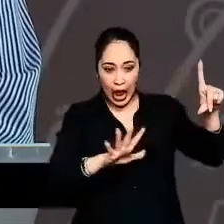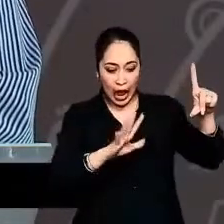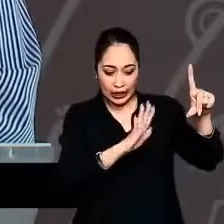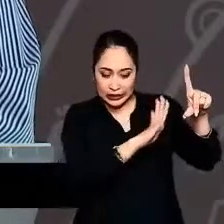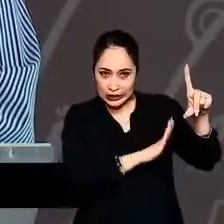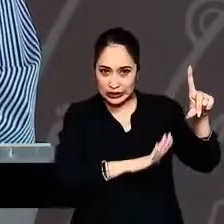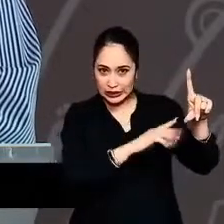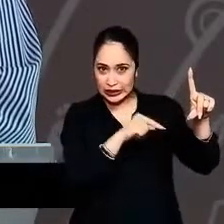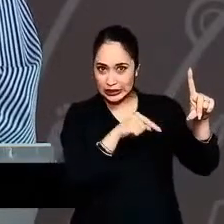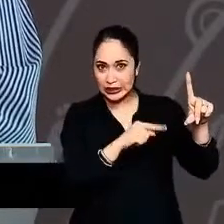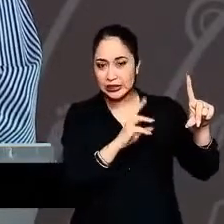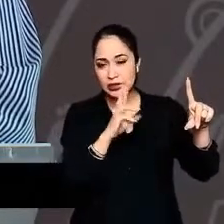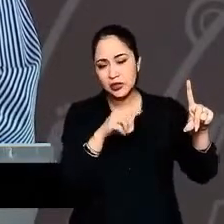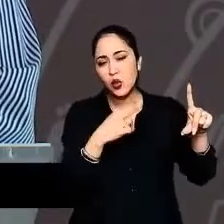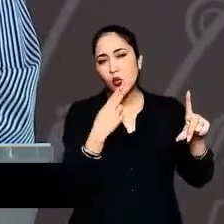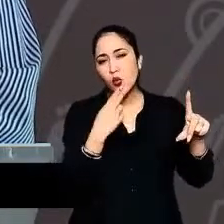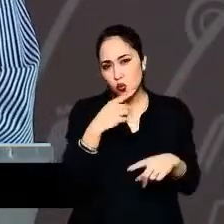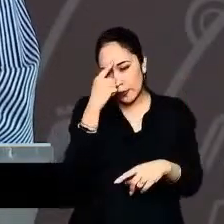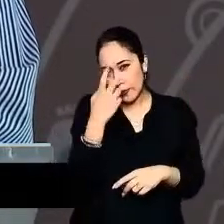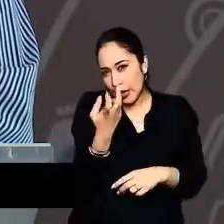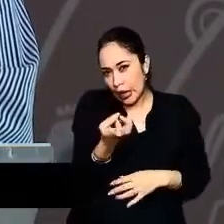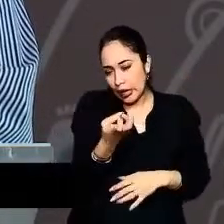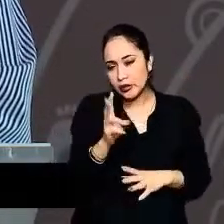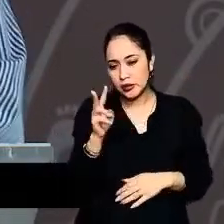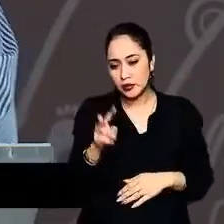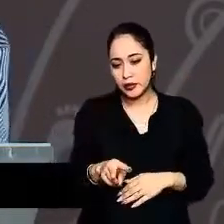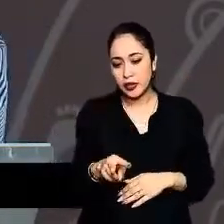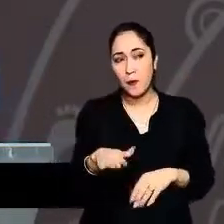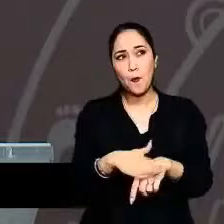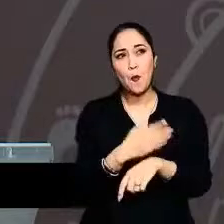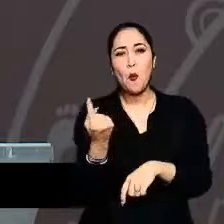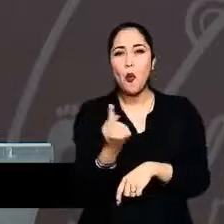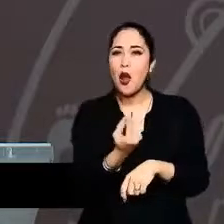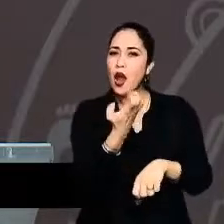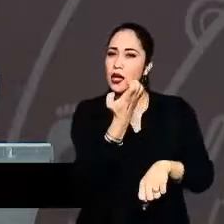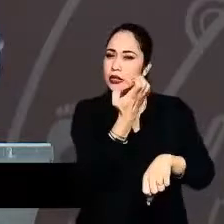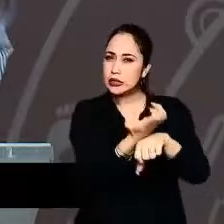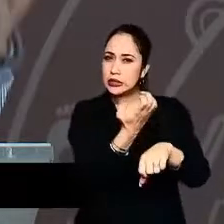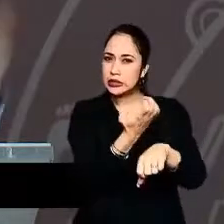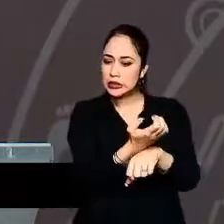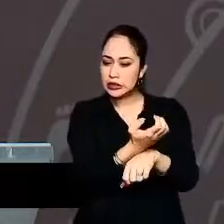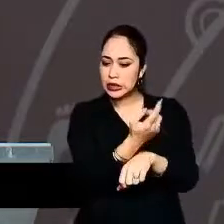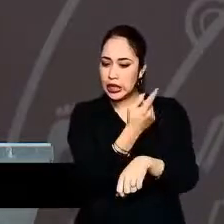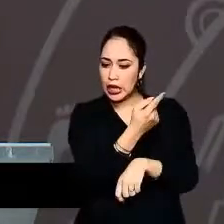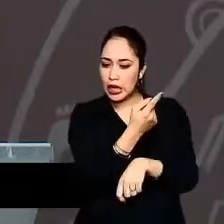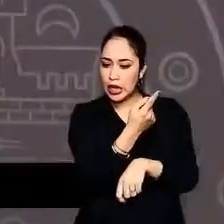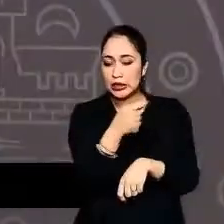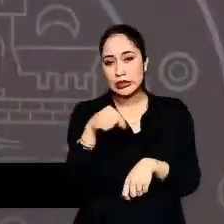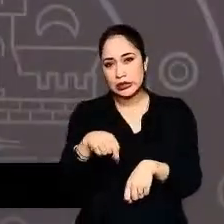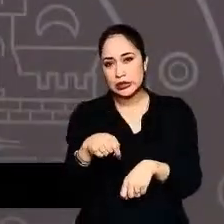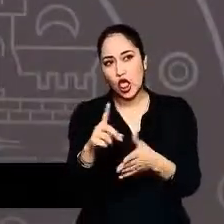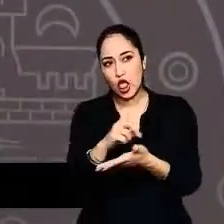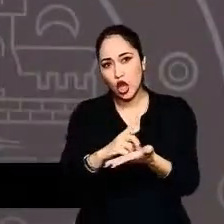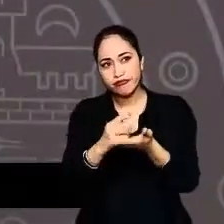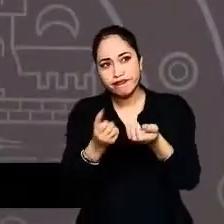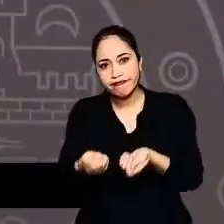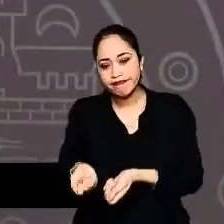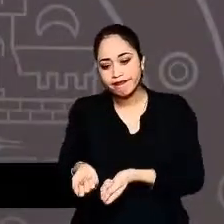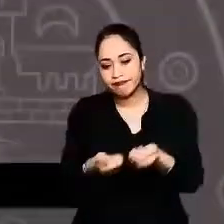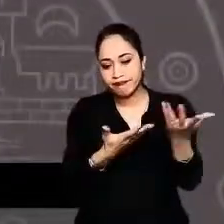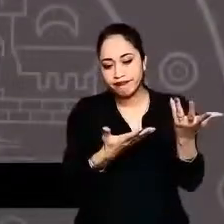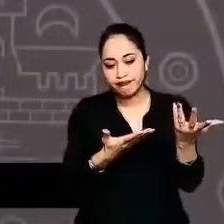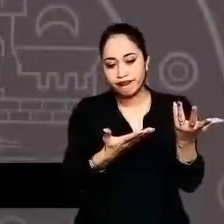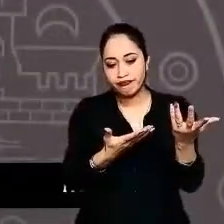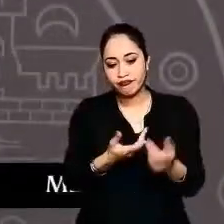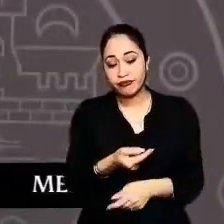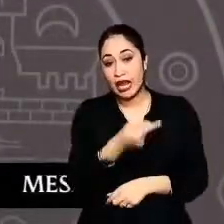y vienen. Porque de Estados Unidos, bueno, si de aquí van droga, Estados Unidos vienen